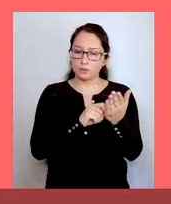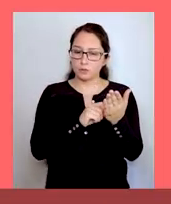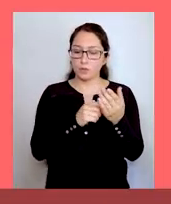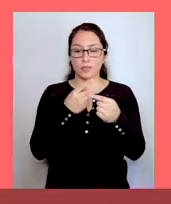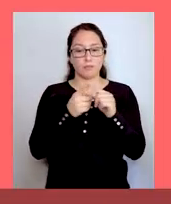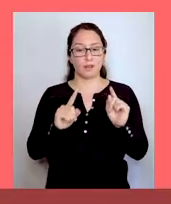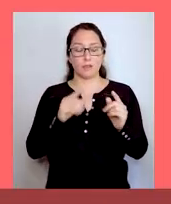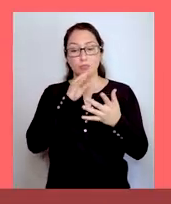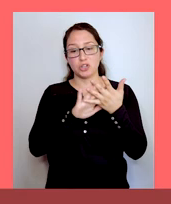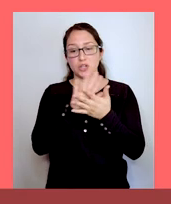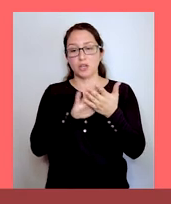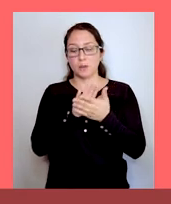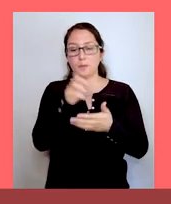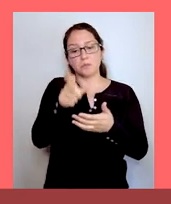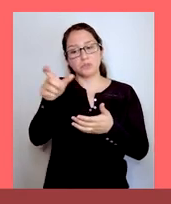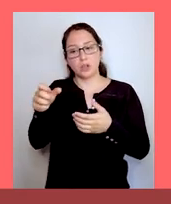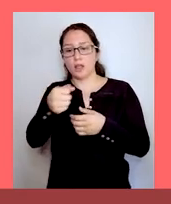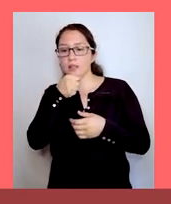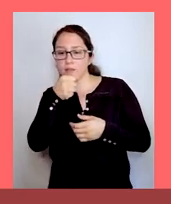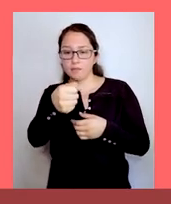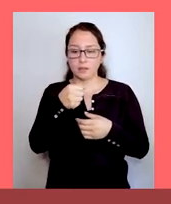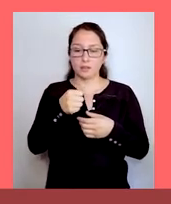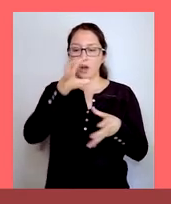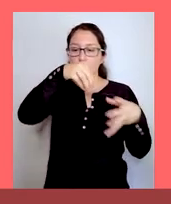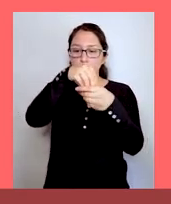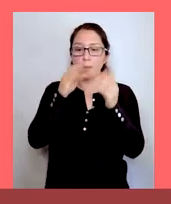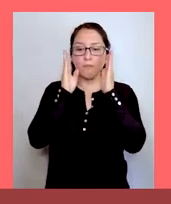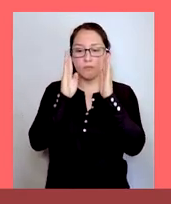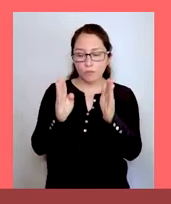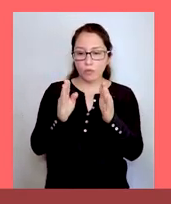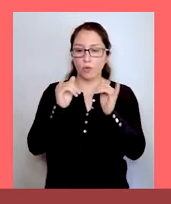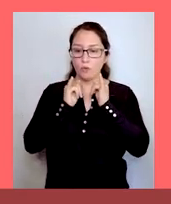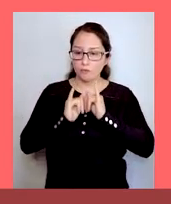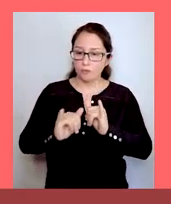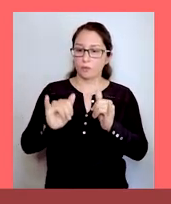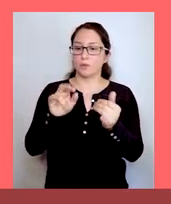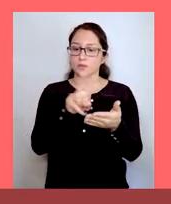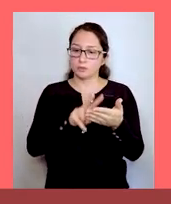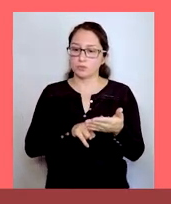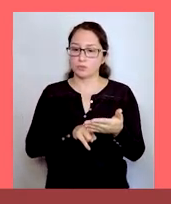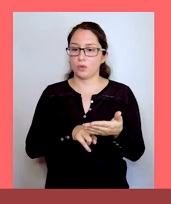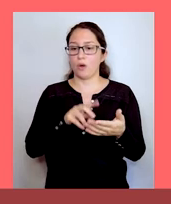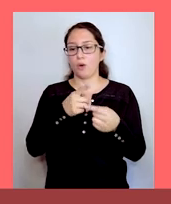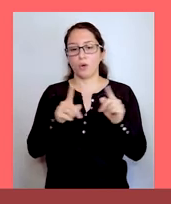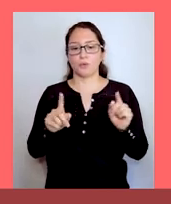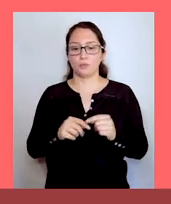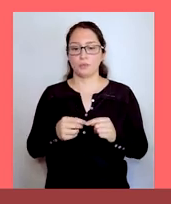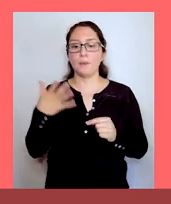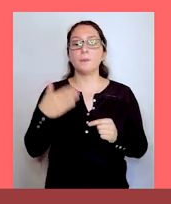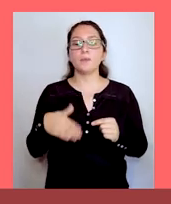evaluación, puedes utilizar diversas técnicas como entrevistas, grupos focales, indicadores, entre